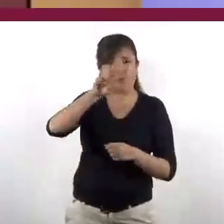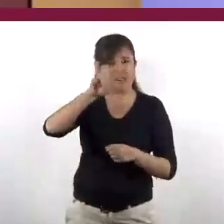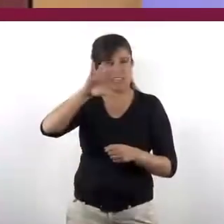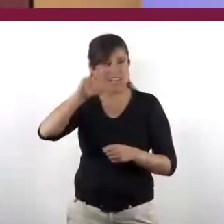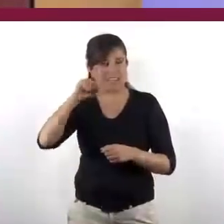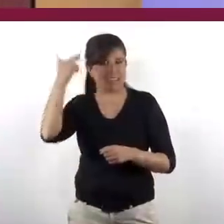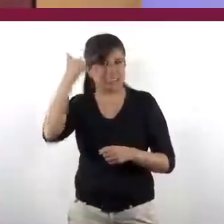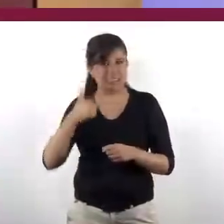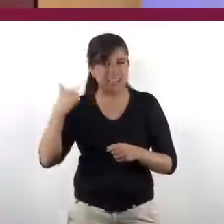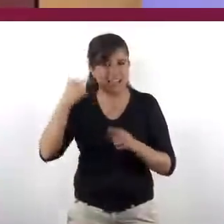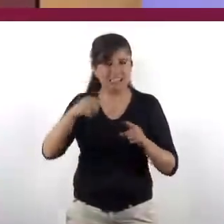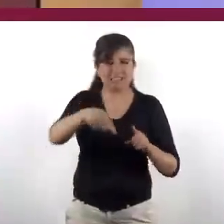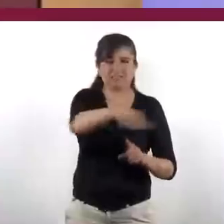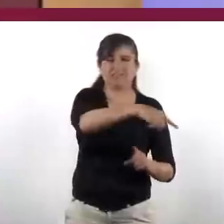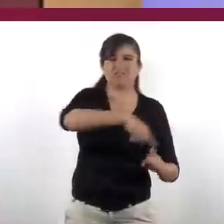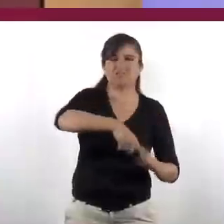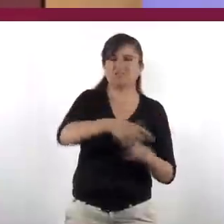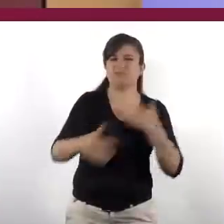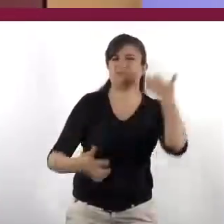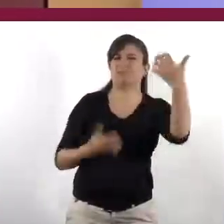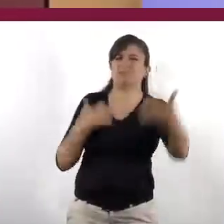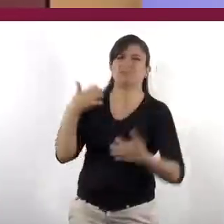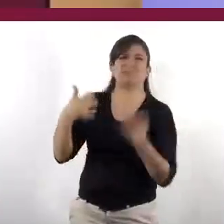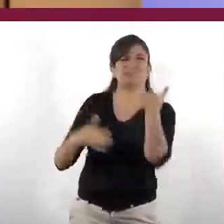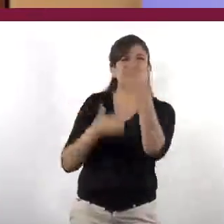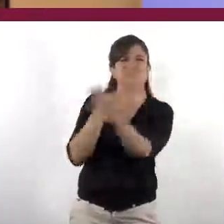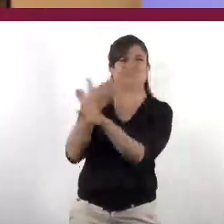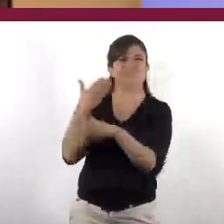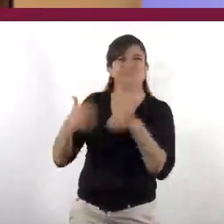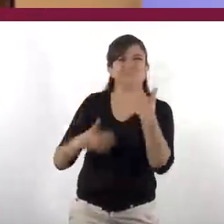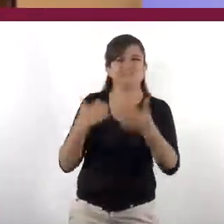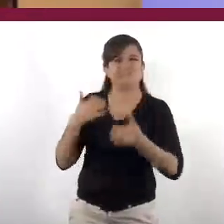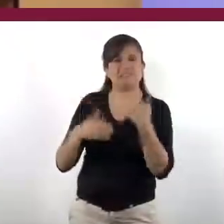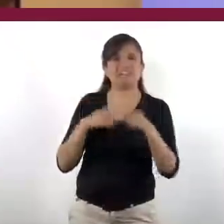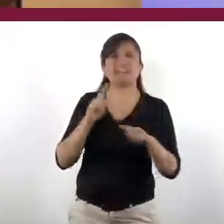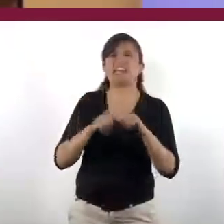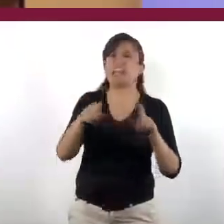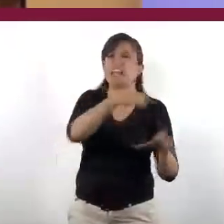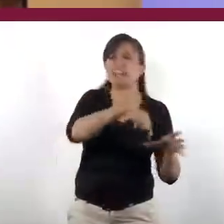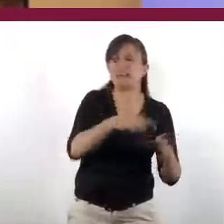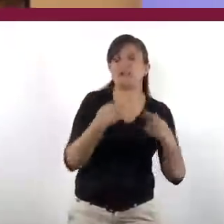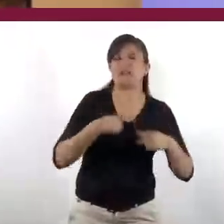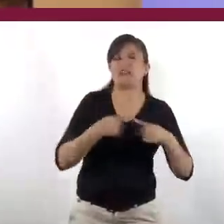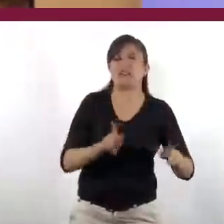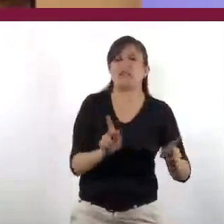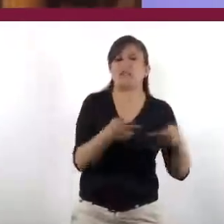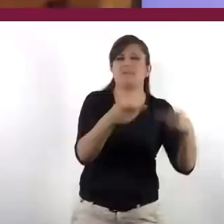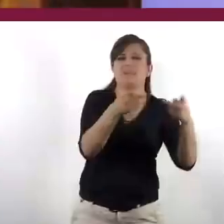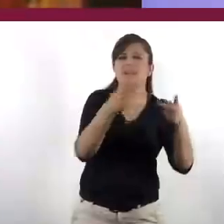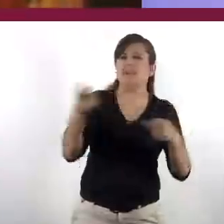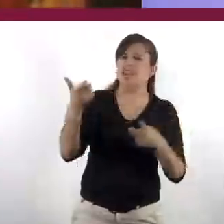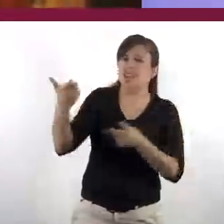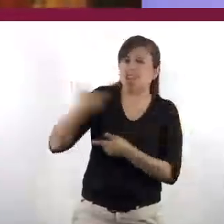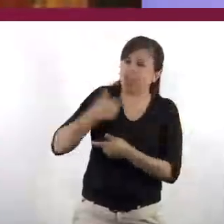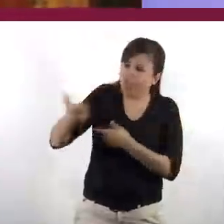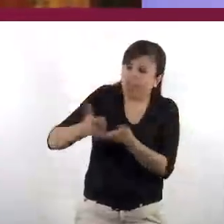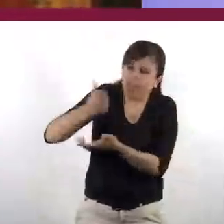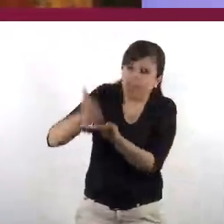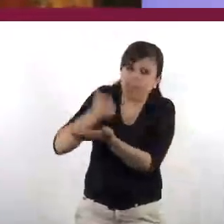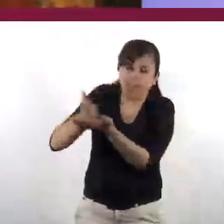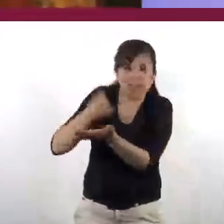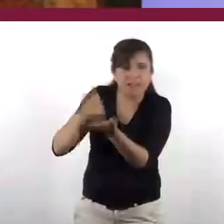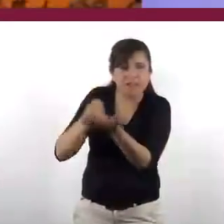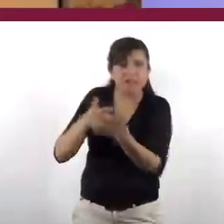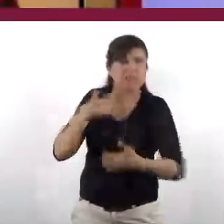provocó el descontento de varios sectores de la sociedad novohispana, entre ellos el de los comerciantes. Las leyes sobre libertad